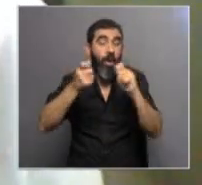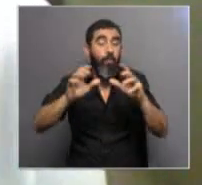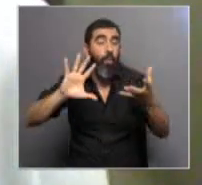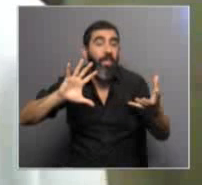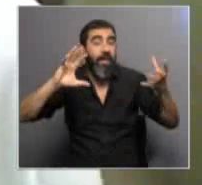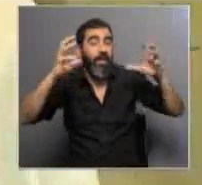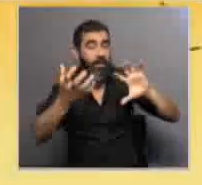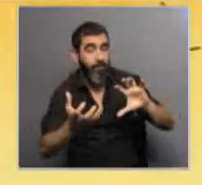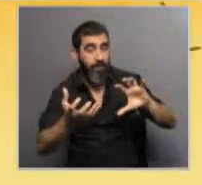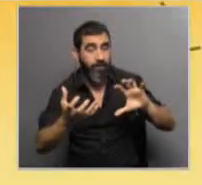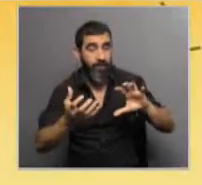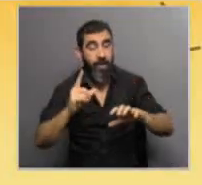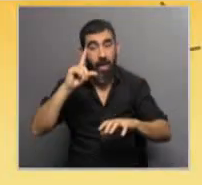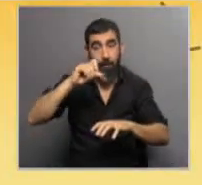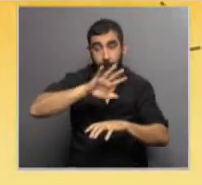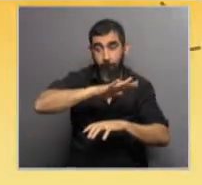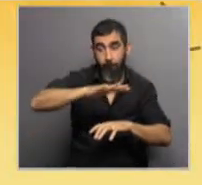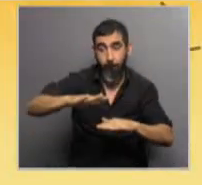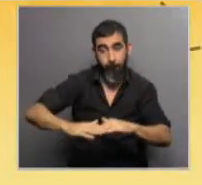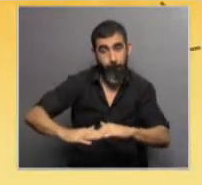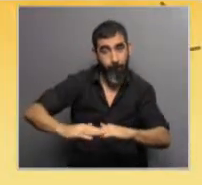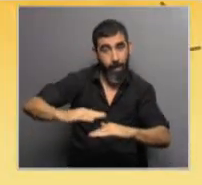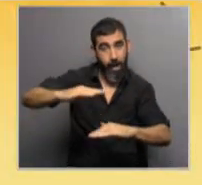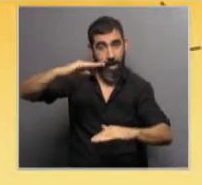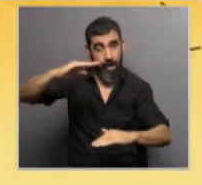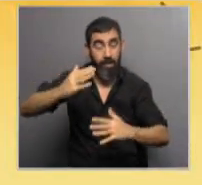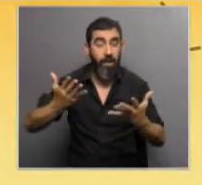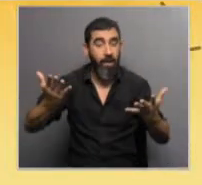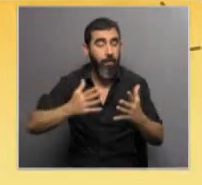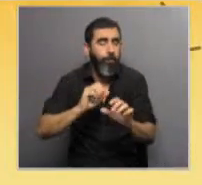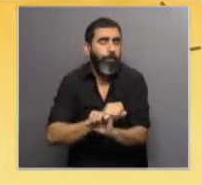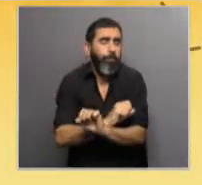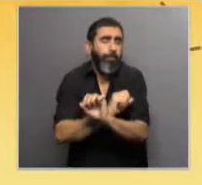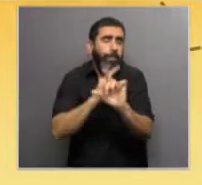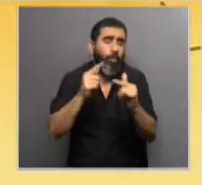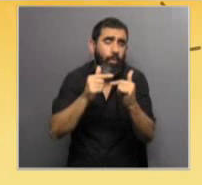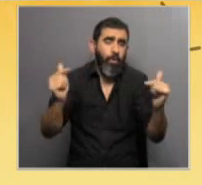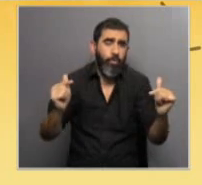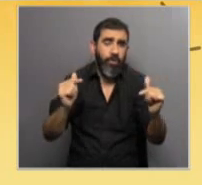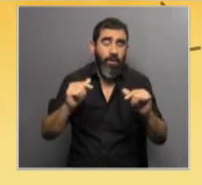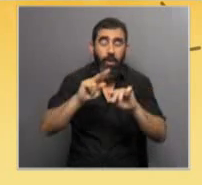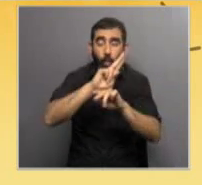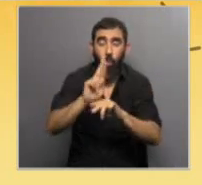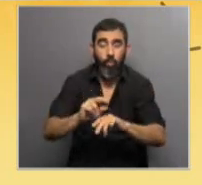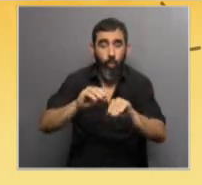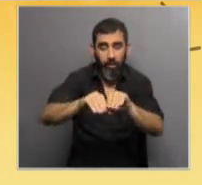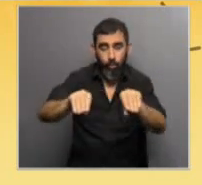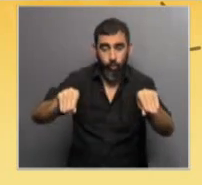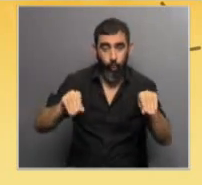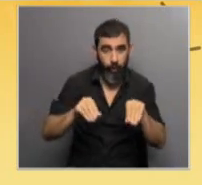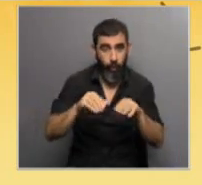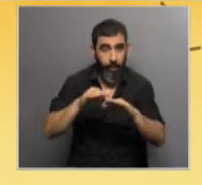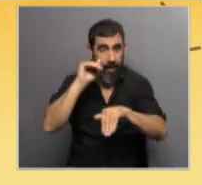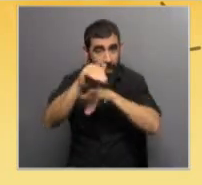la subida del nivel del mar todavía no es peor lo en los efectos que tiene el cambio de uso del suelo en nuestras playas decir son